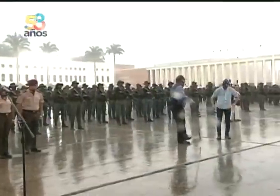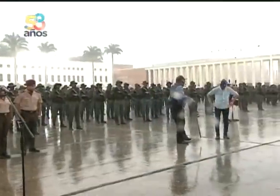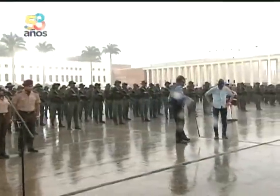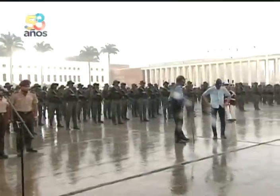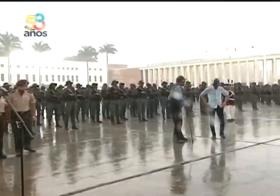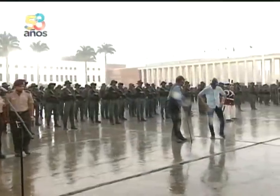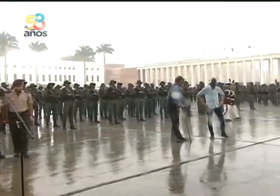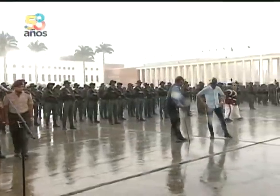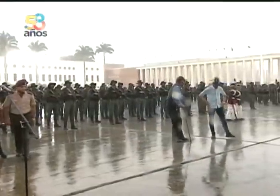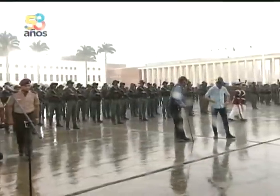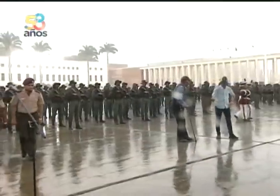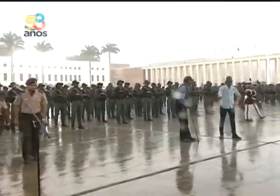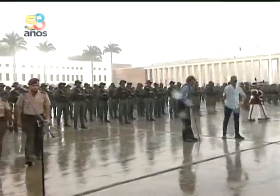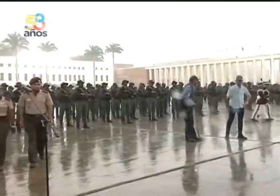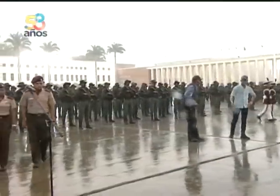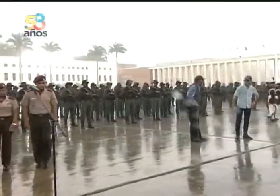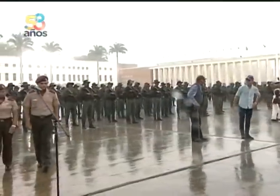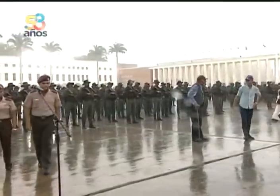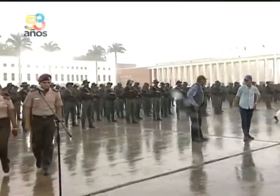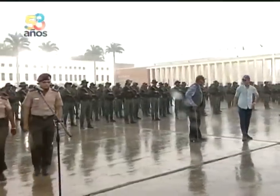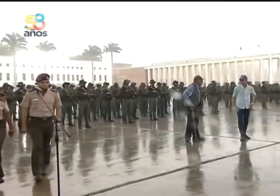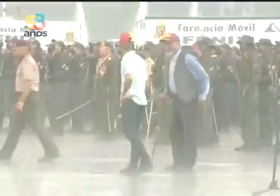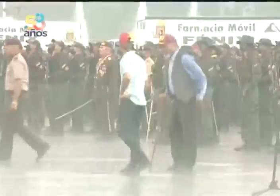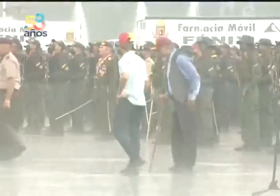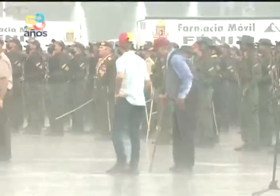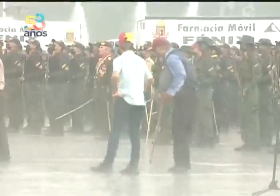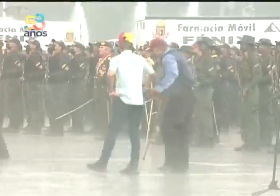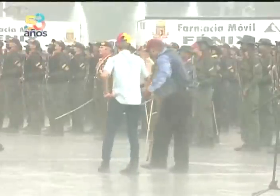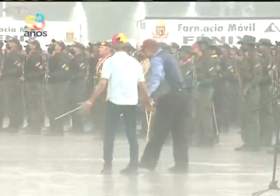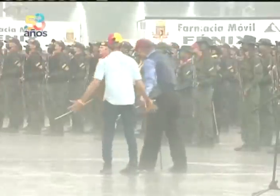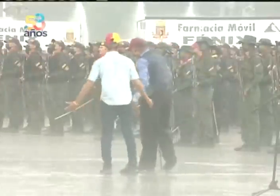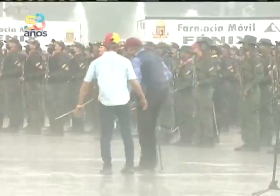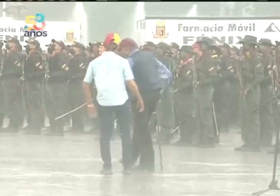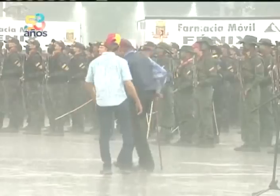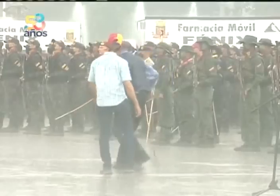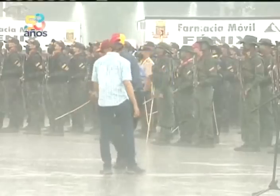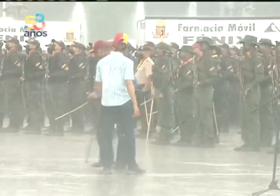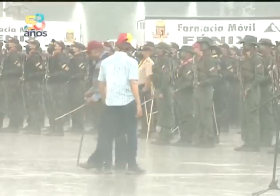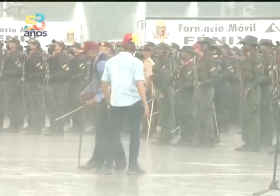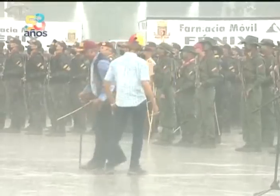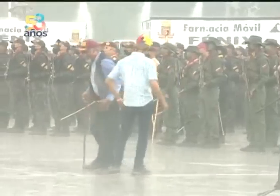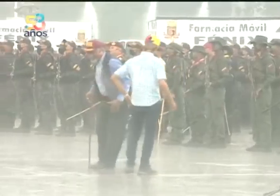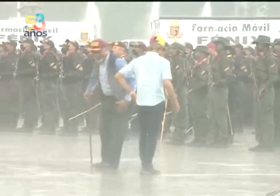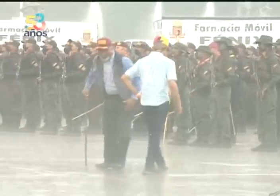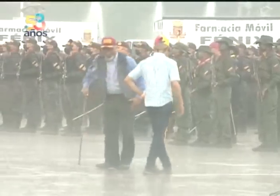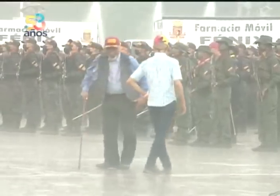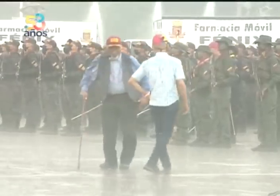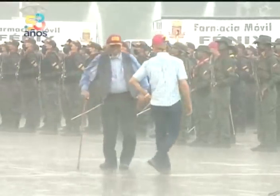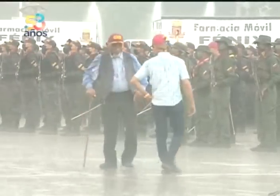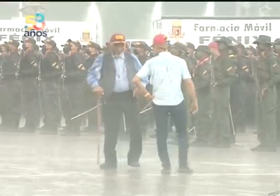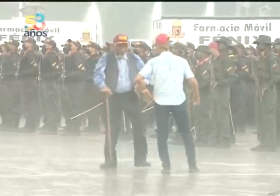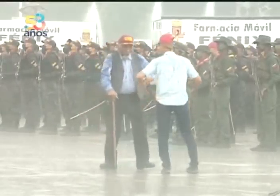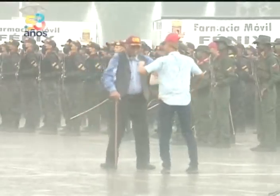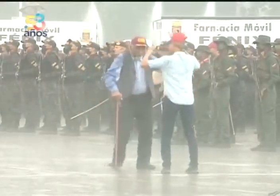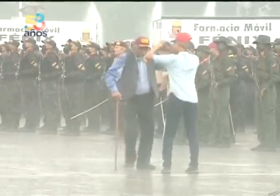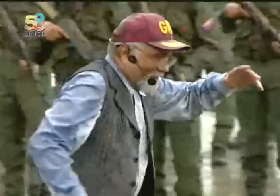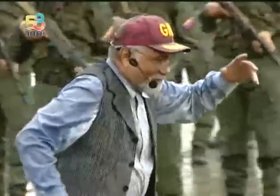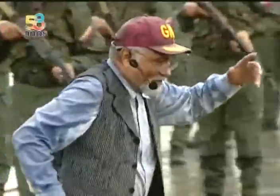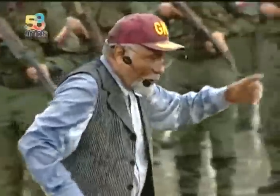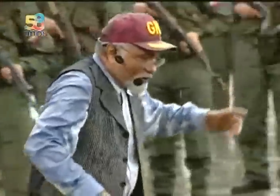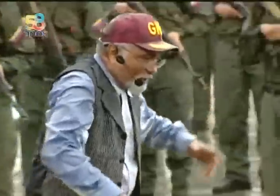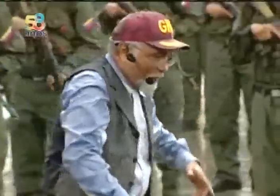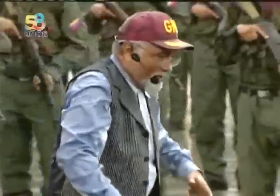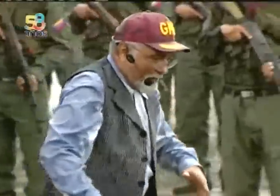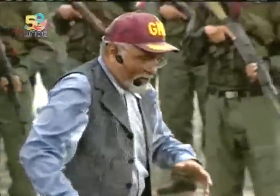Nacional Bolivariana. ¡Qué profesión tan digna, abuelo! La de ser un militar. Así es, Andresito, porque una de